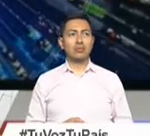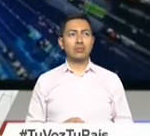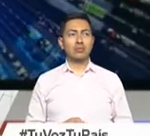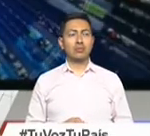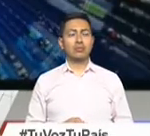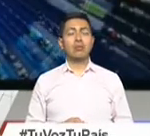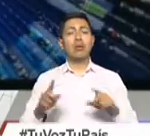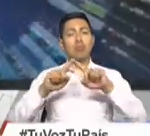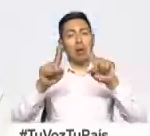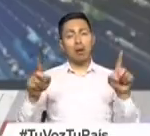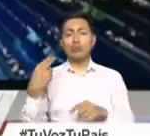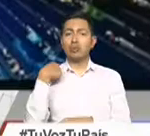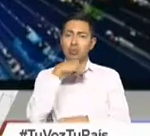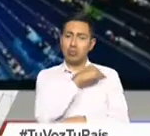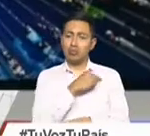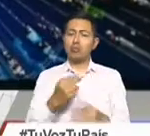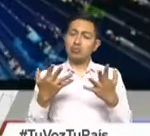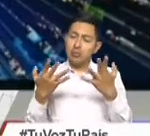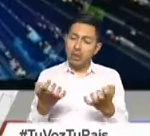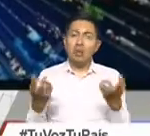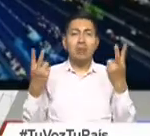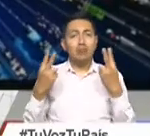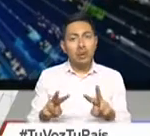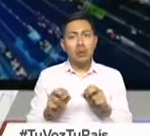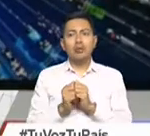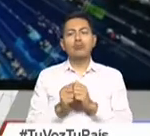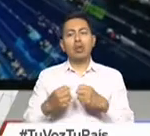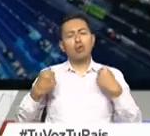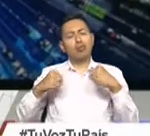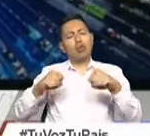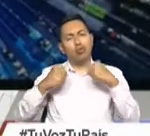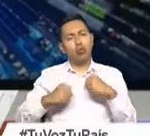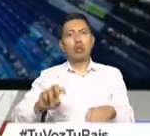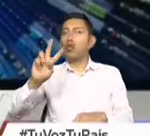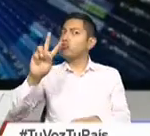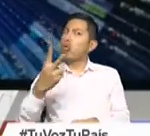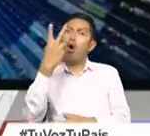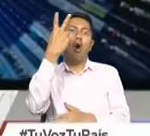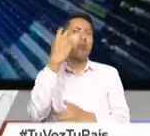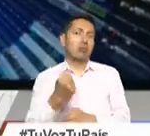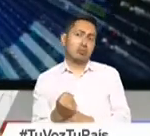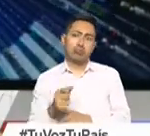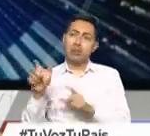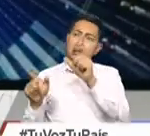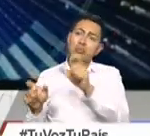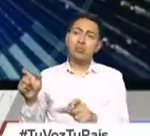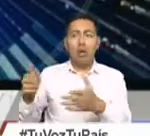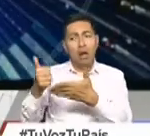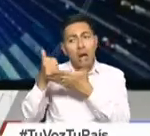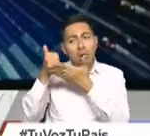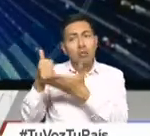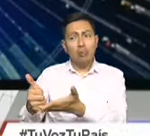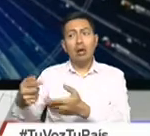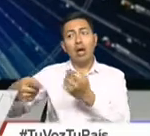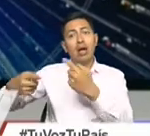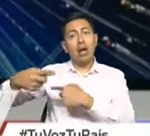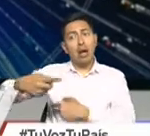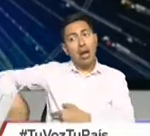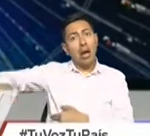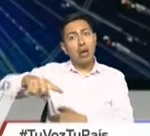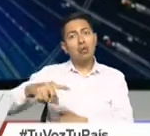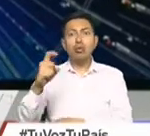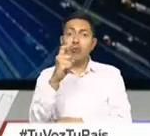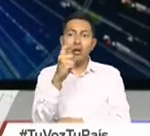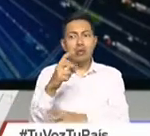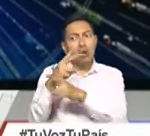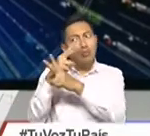Pero al mismo tiempo, un segundo tema es que debemos redoblar nuestros esfuerzos para devolver a la gente, especialmente a aquellos que no necesitan